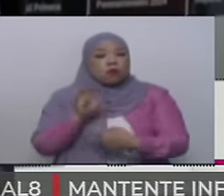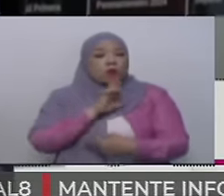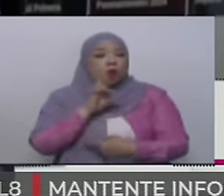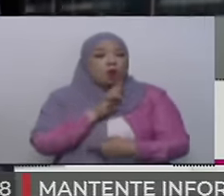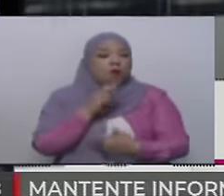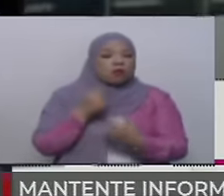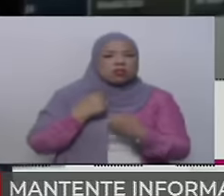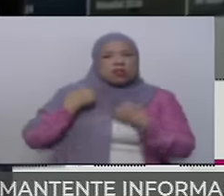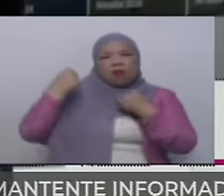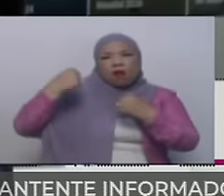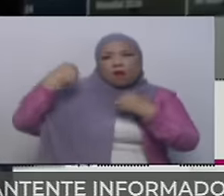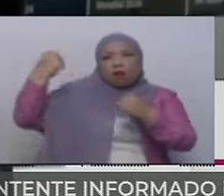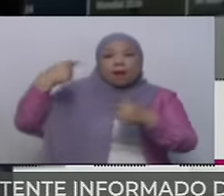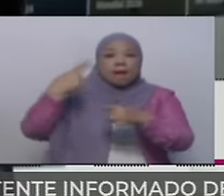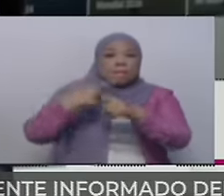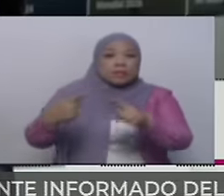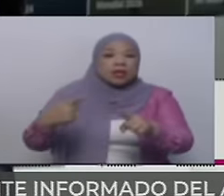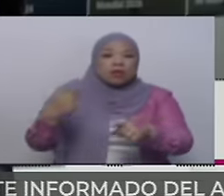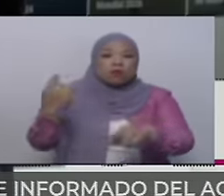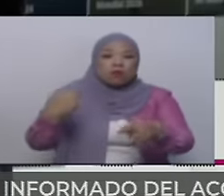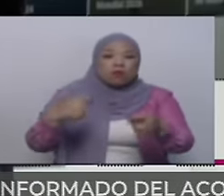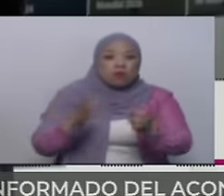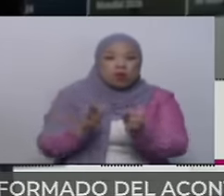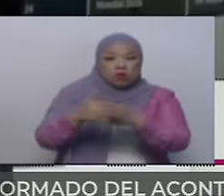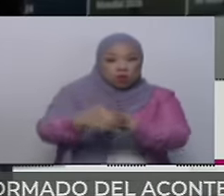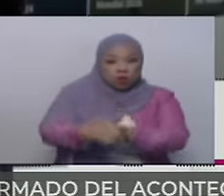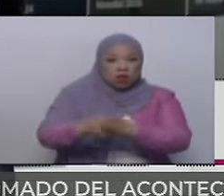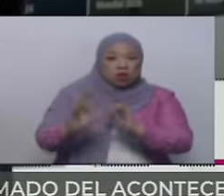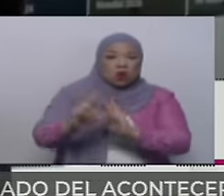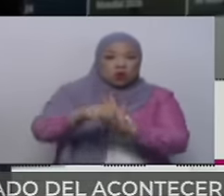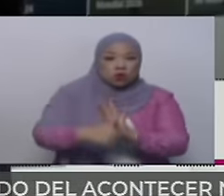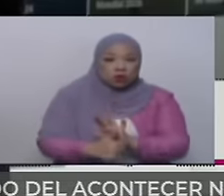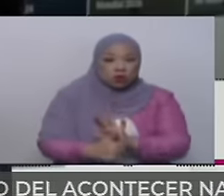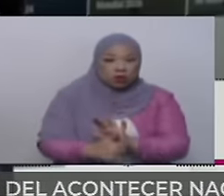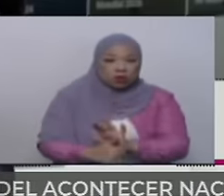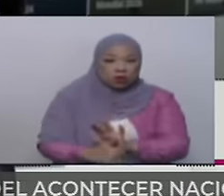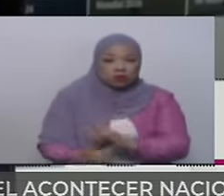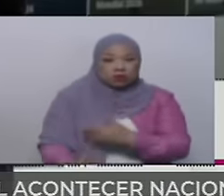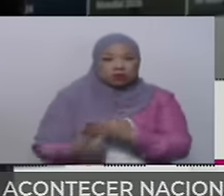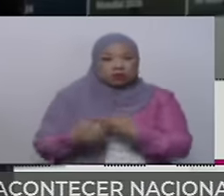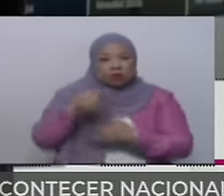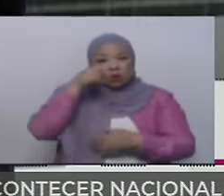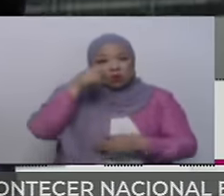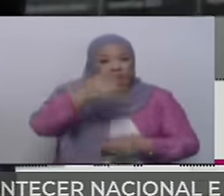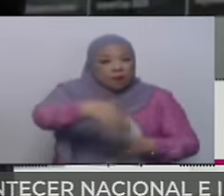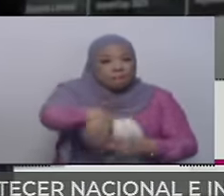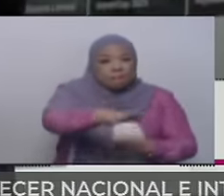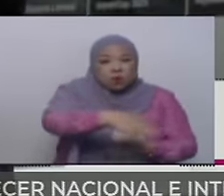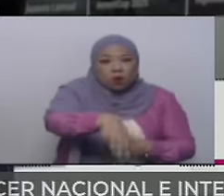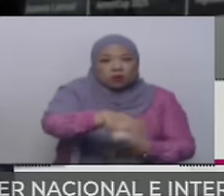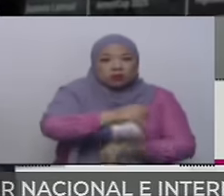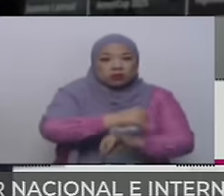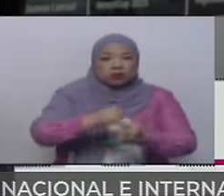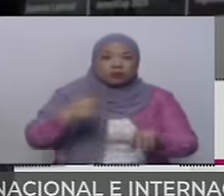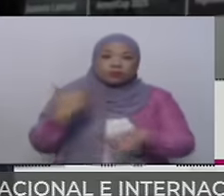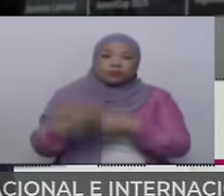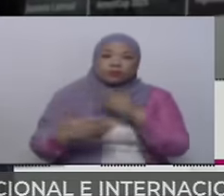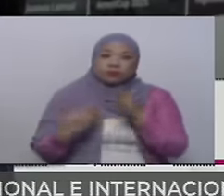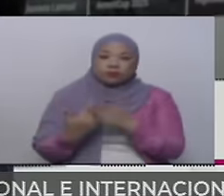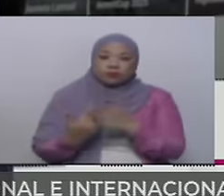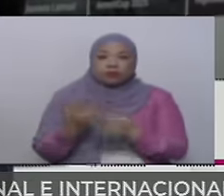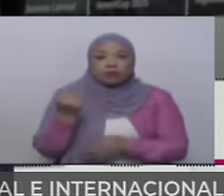hicieron corrupción, contrarrevolución, y le hicieron daño fue al pueblo, porque a quien le han hecho daño es al